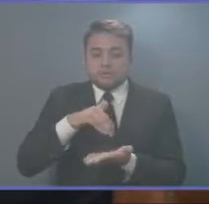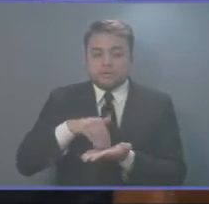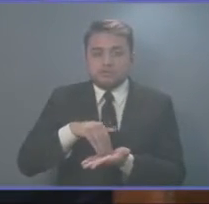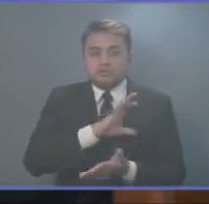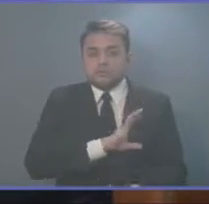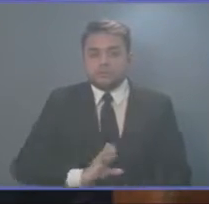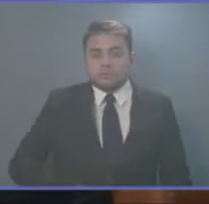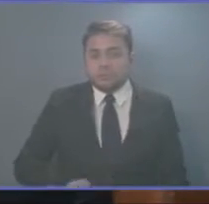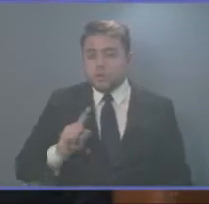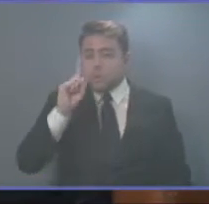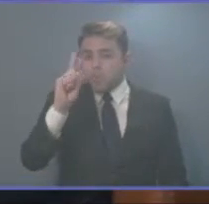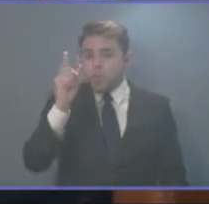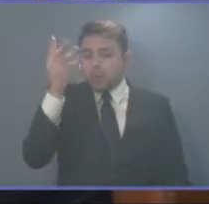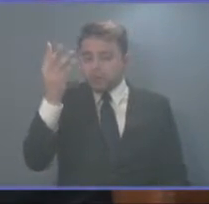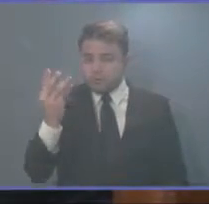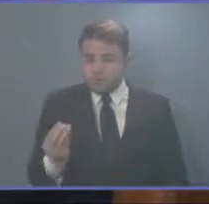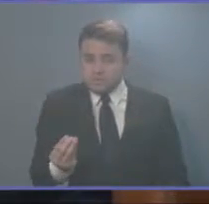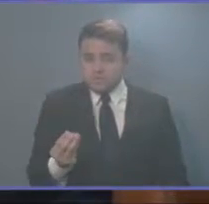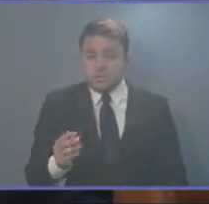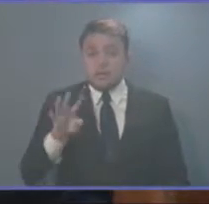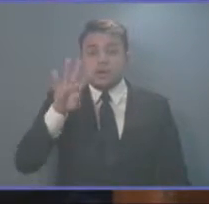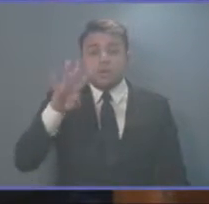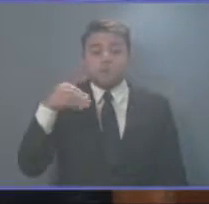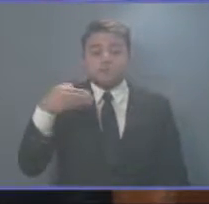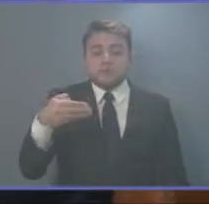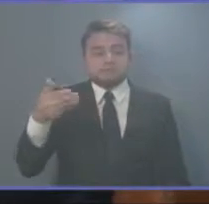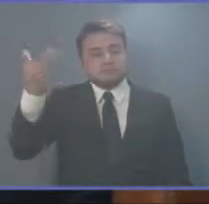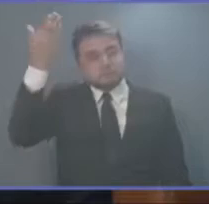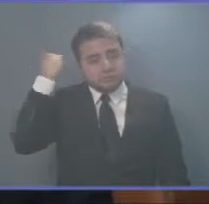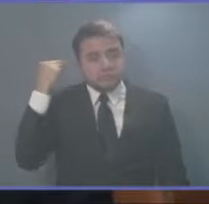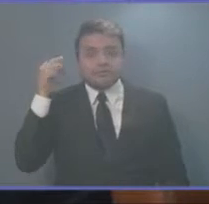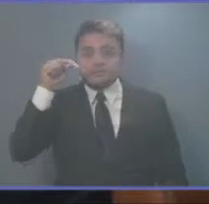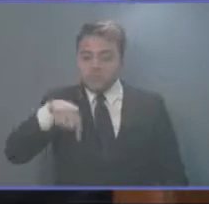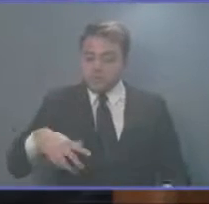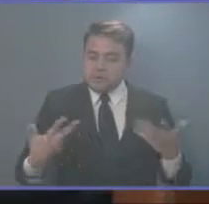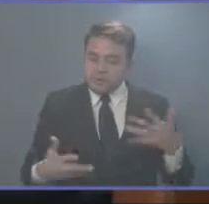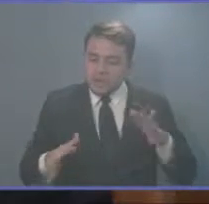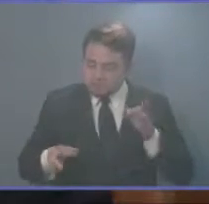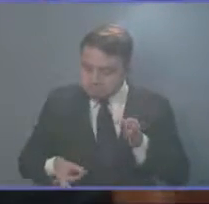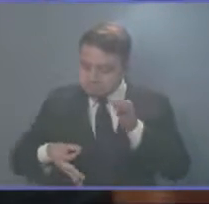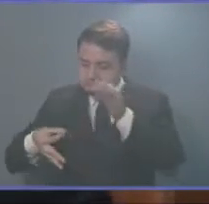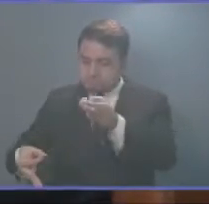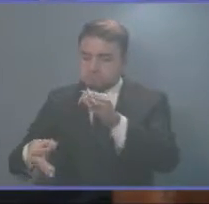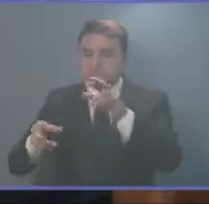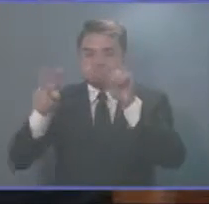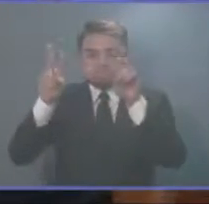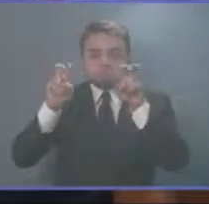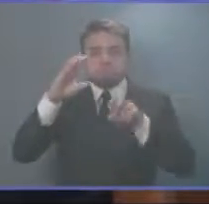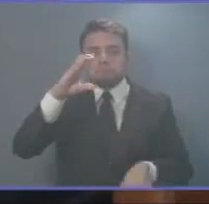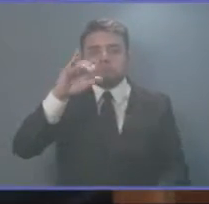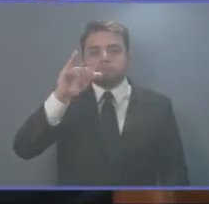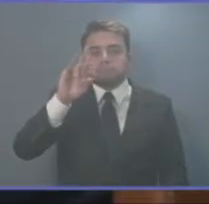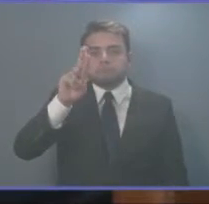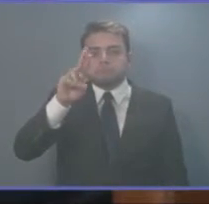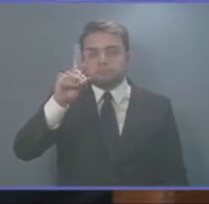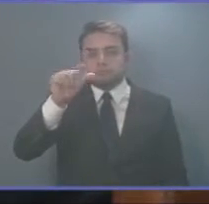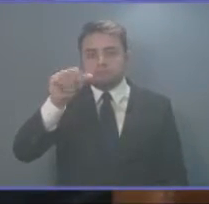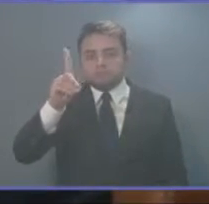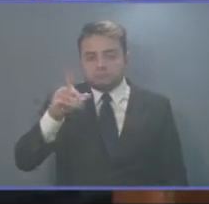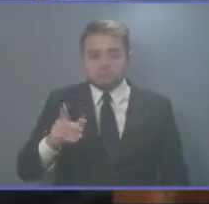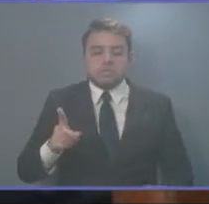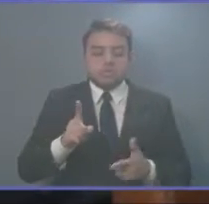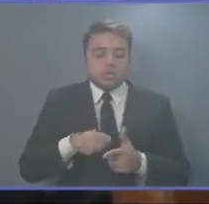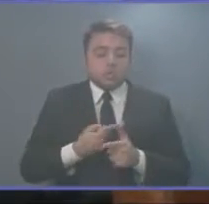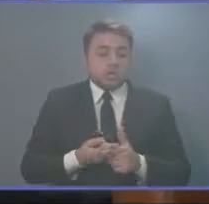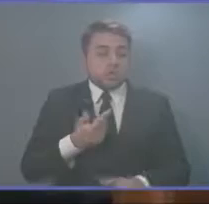y ahora se le va a dar ya el título de ciudad. En ese sentido, mis más sinceras felicitaciones a todo un pueblo